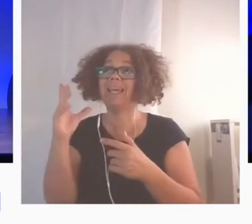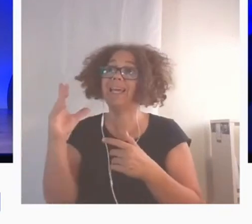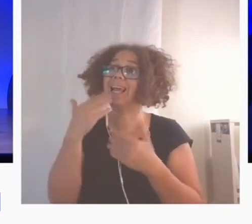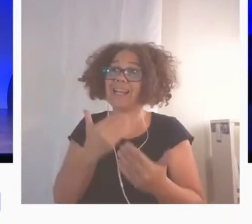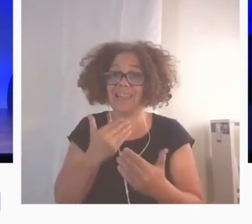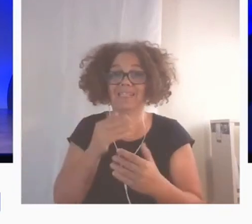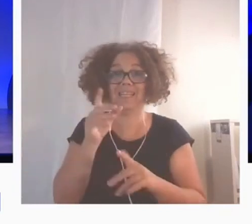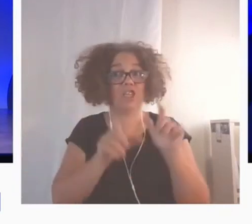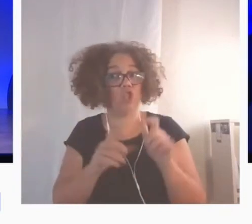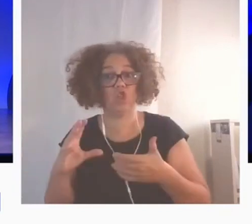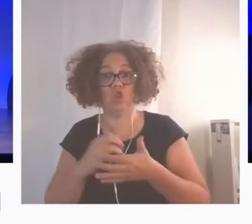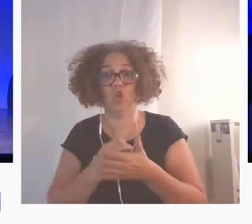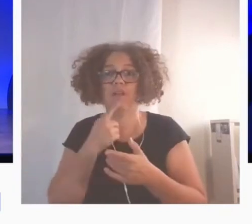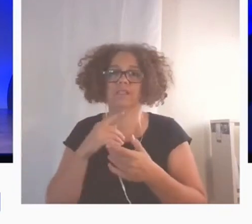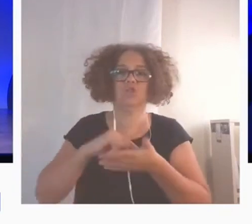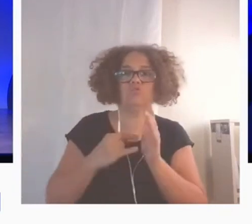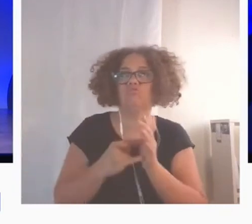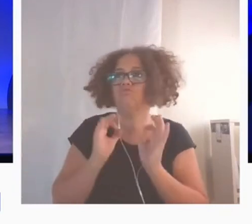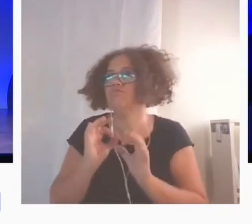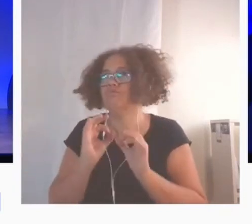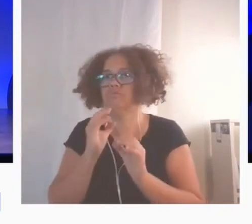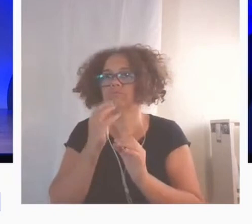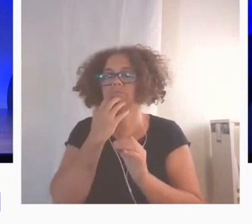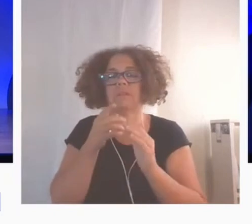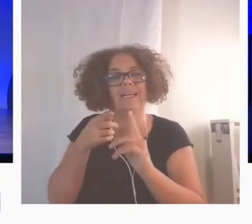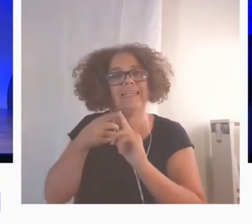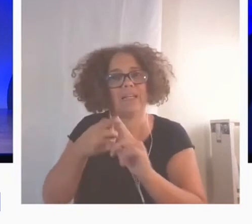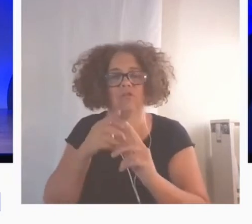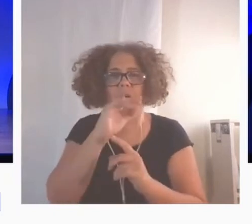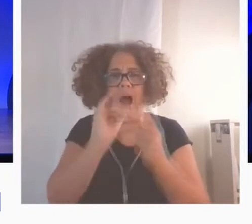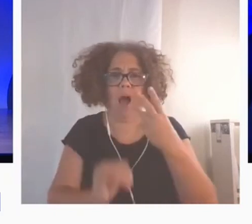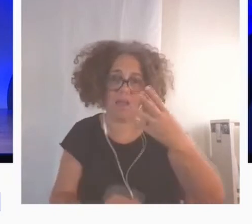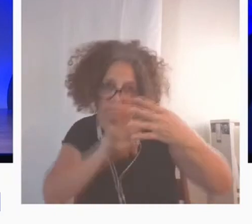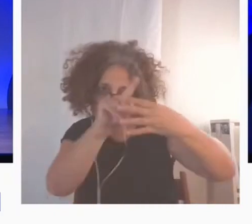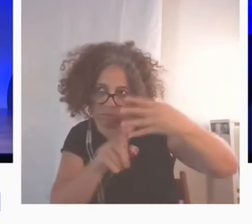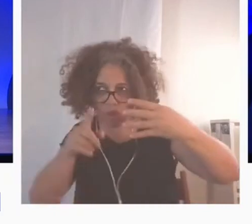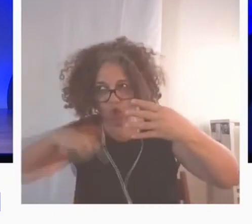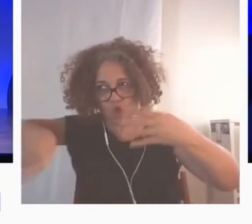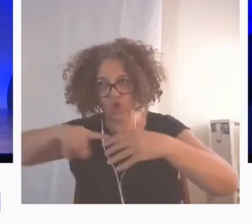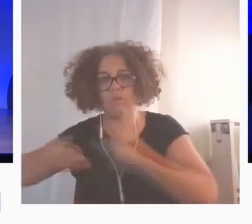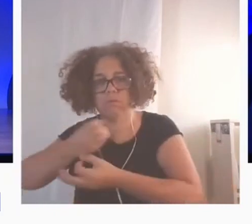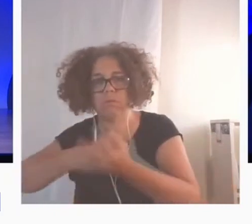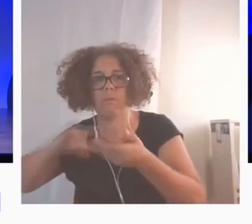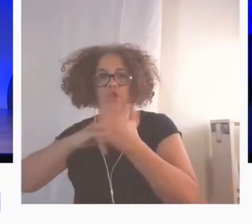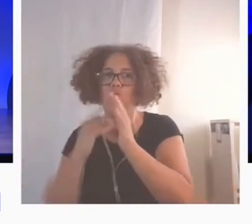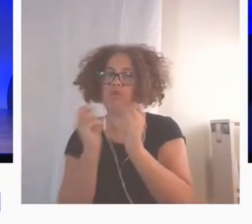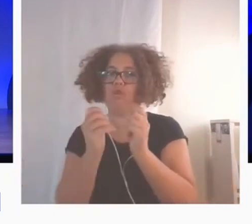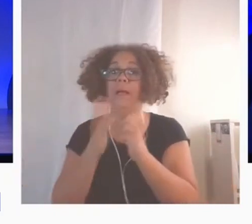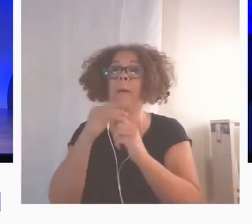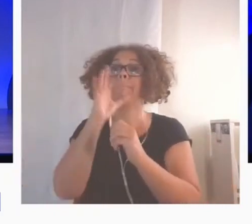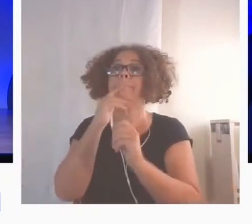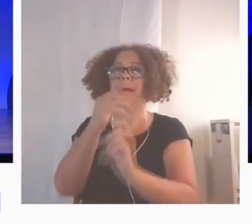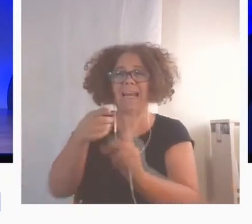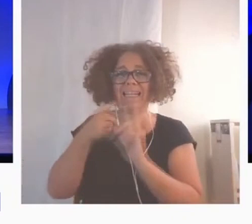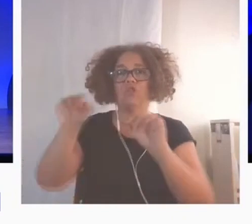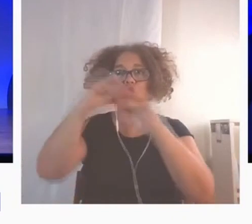encontremos soluciones a esos retos que tenemos. Los retos, bueno, nos apoyamos en la Agenda 2030 y en esos retos globales, pero los